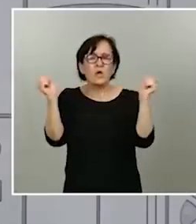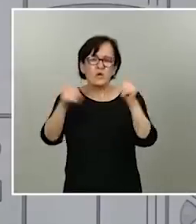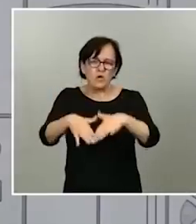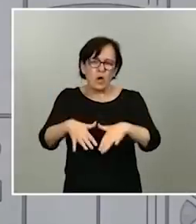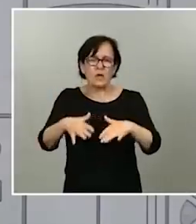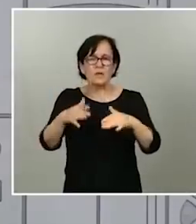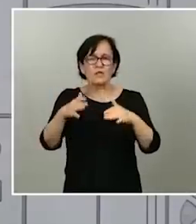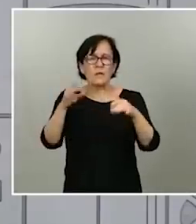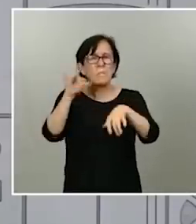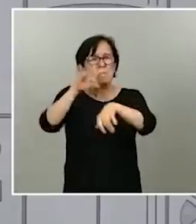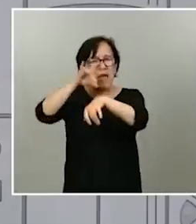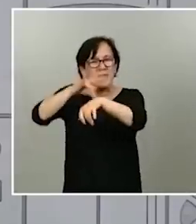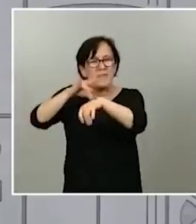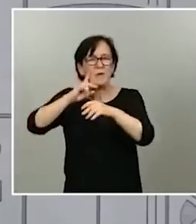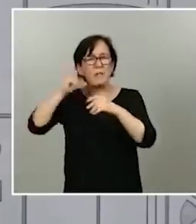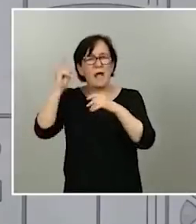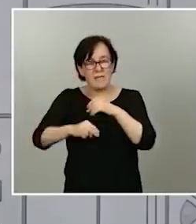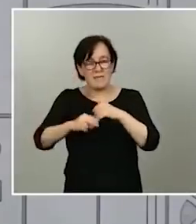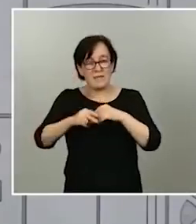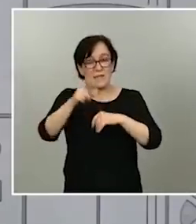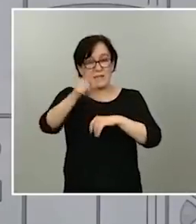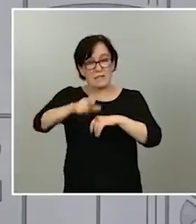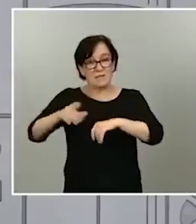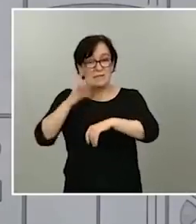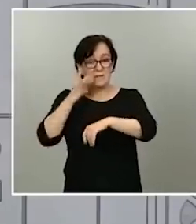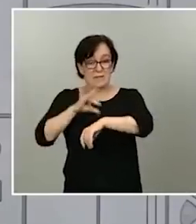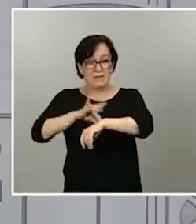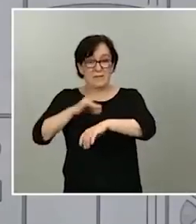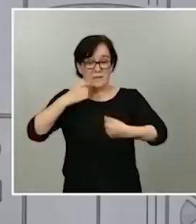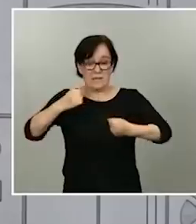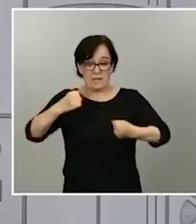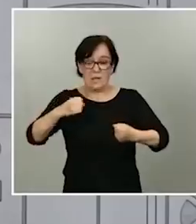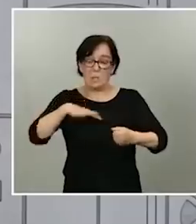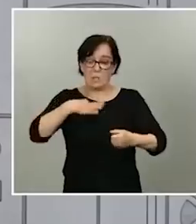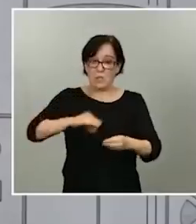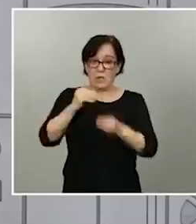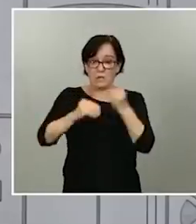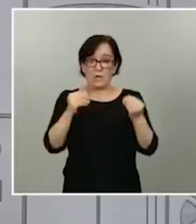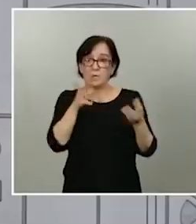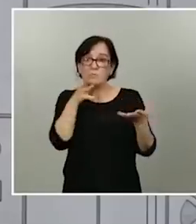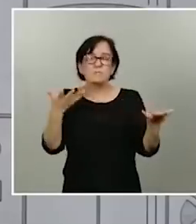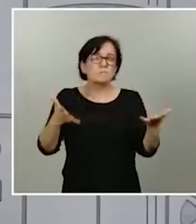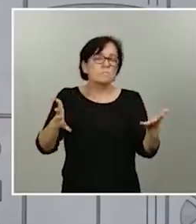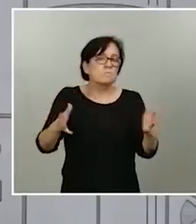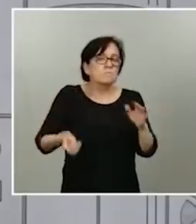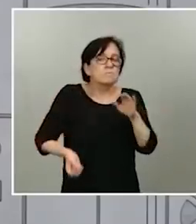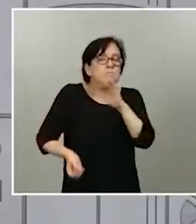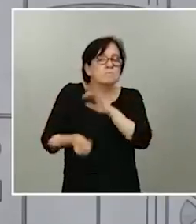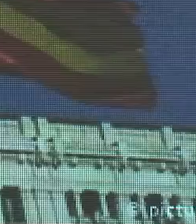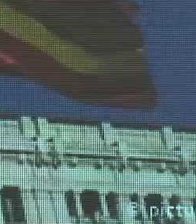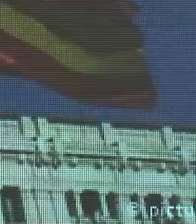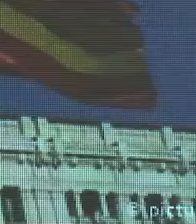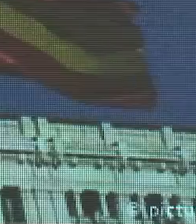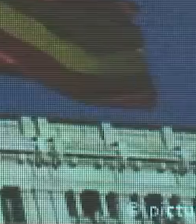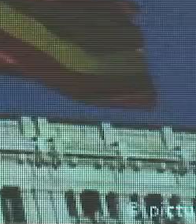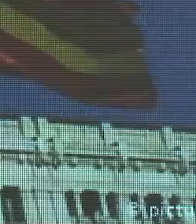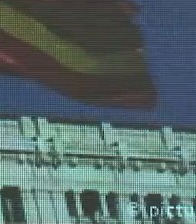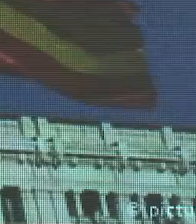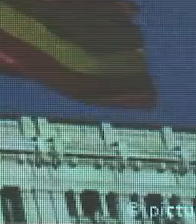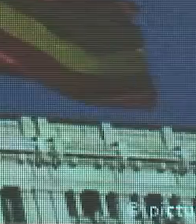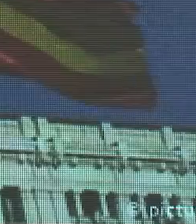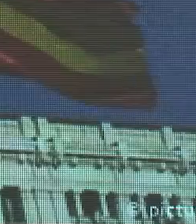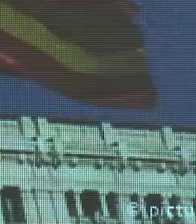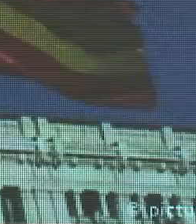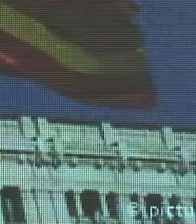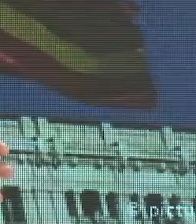porque va a haber demandas para aburrir y lo lleven a buen fin pues veremos que os lo ocurre de momento la jueza